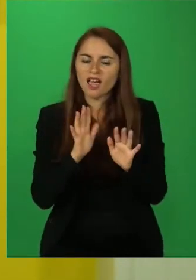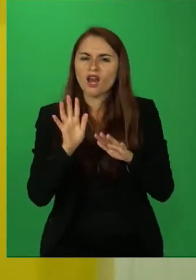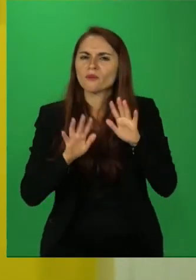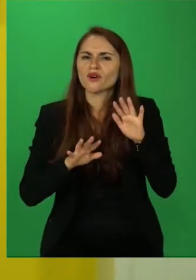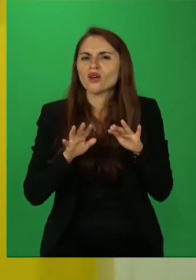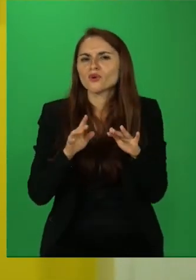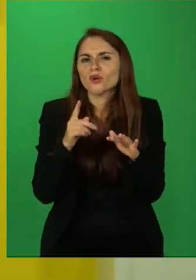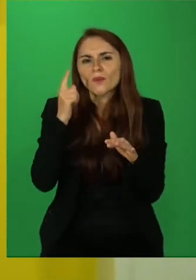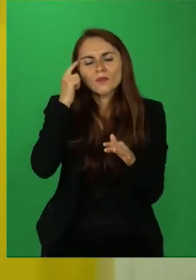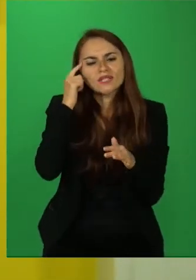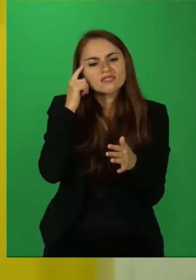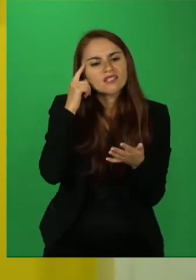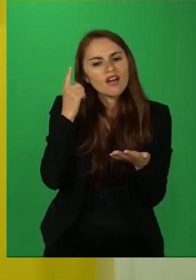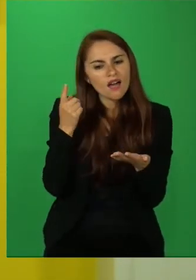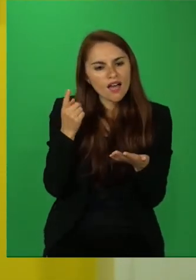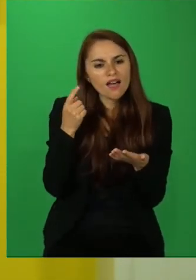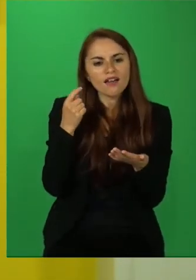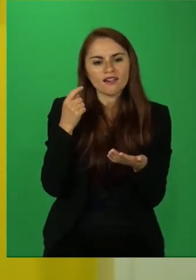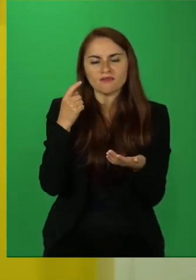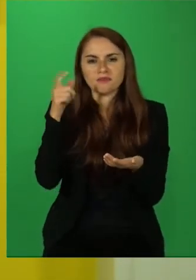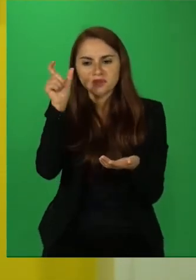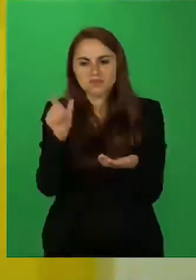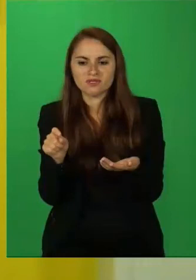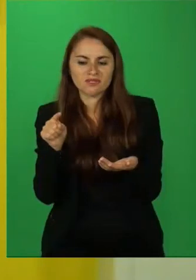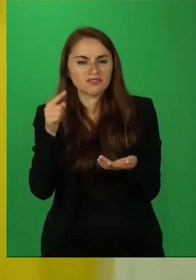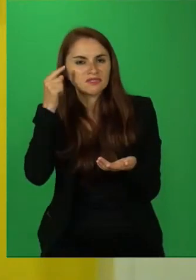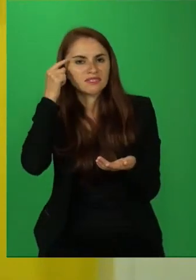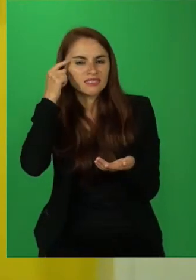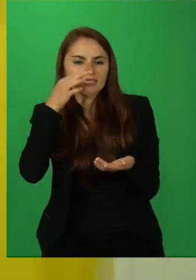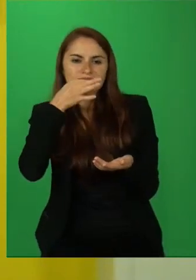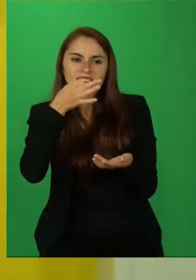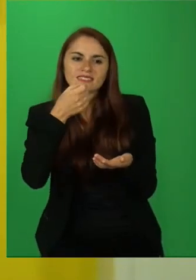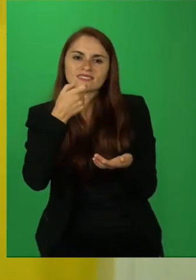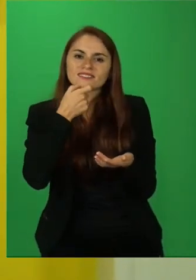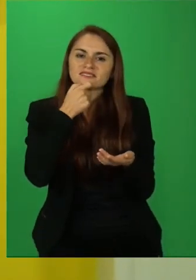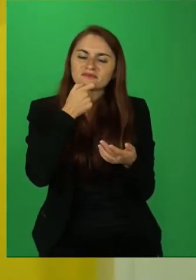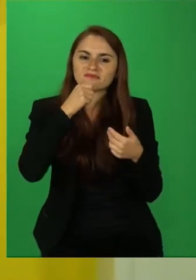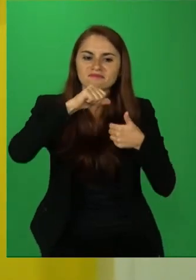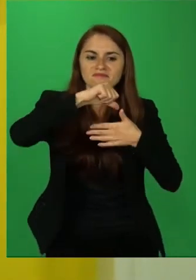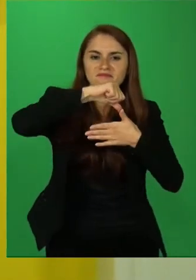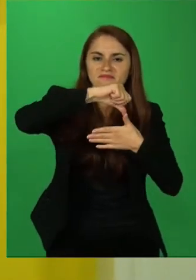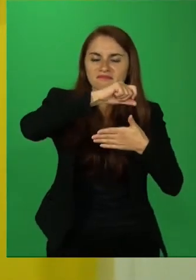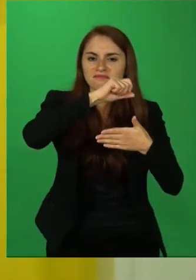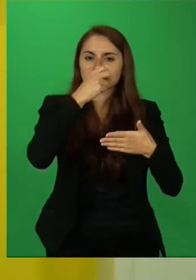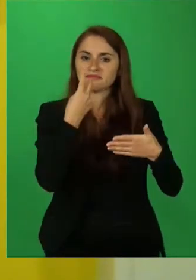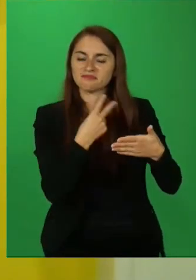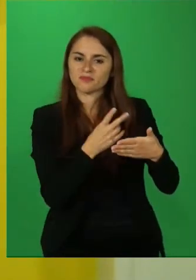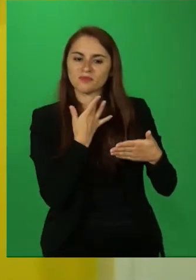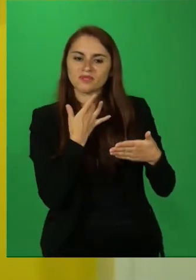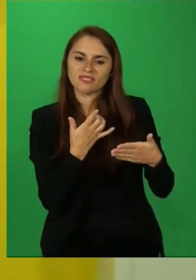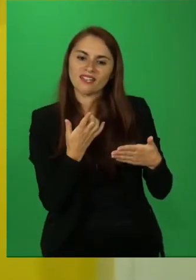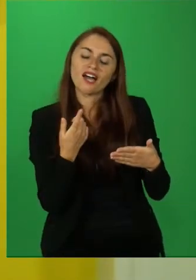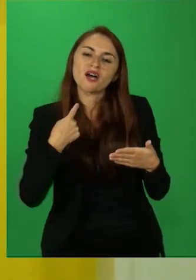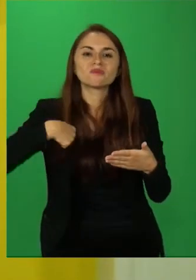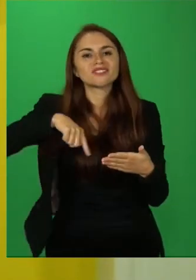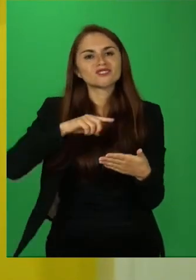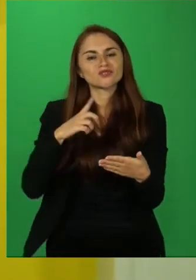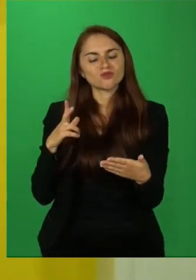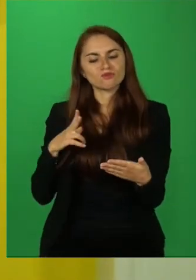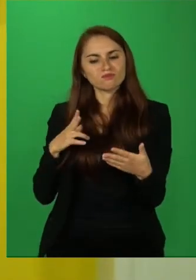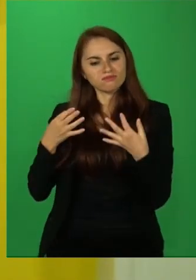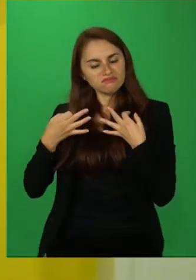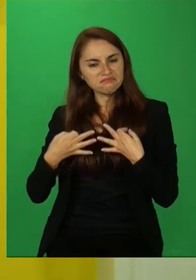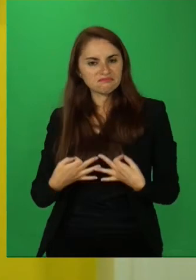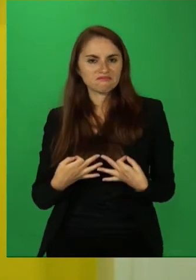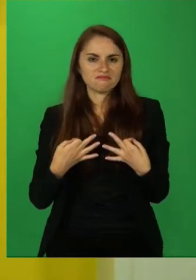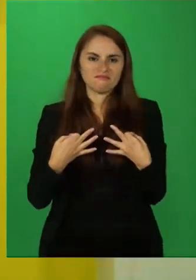es verdad, Enzo Boloco nos está diciendo que somos los ingleses de Latinoamérica o de Sudamérica porque hoy somos quizá